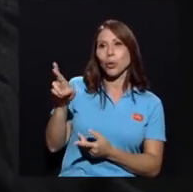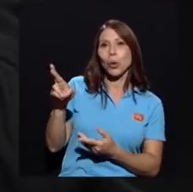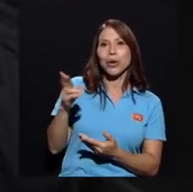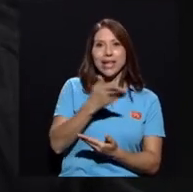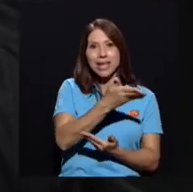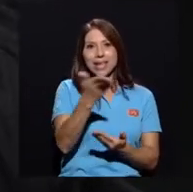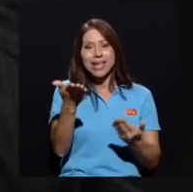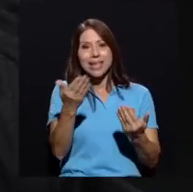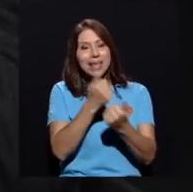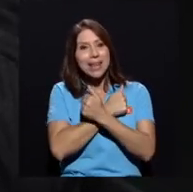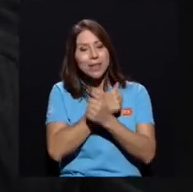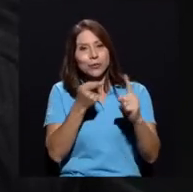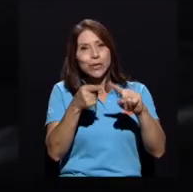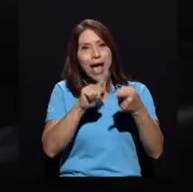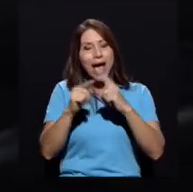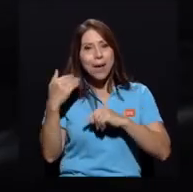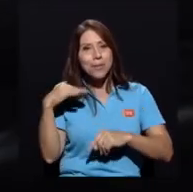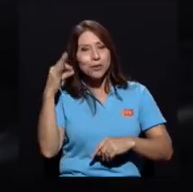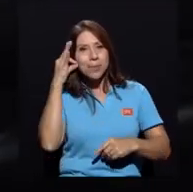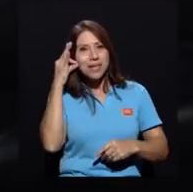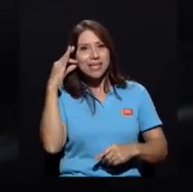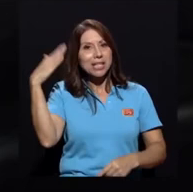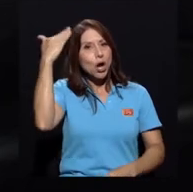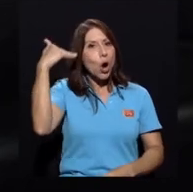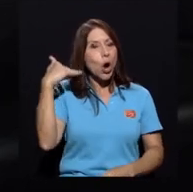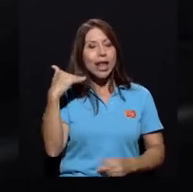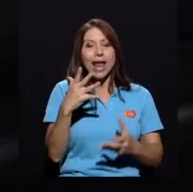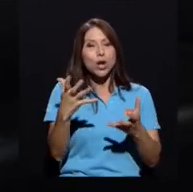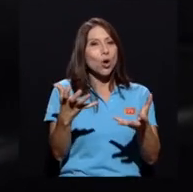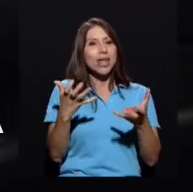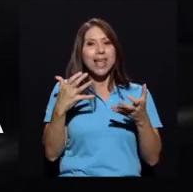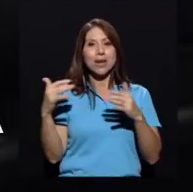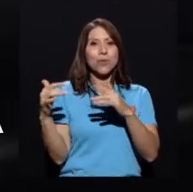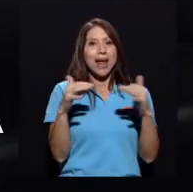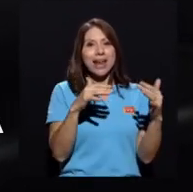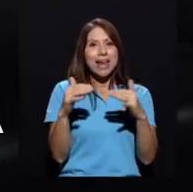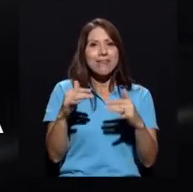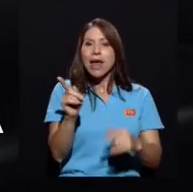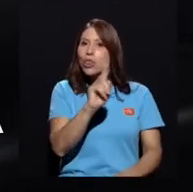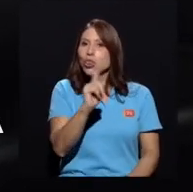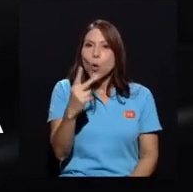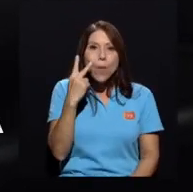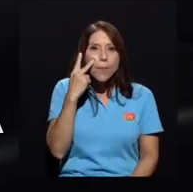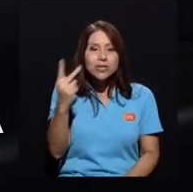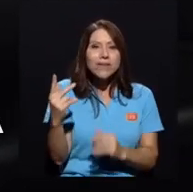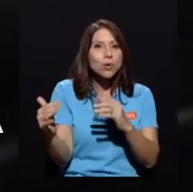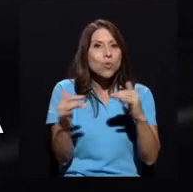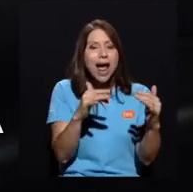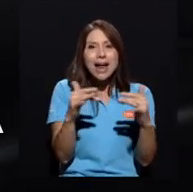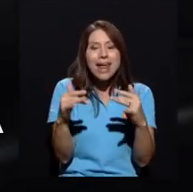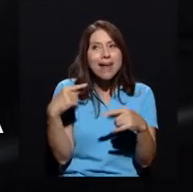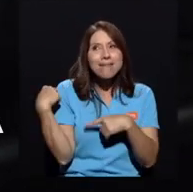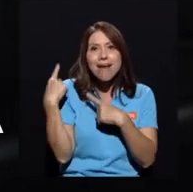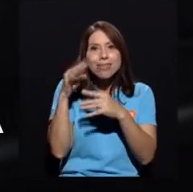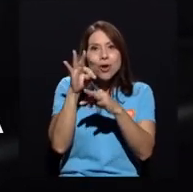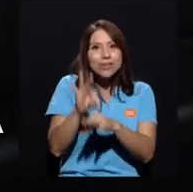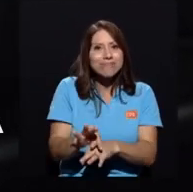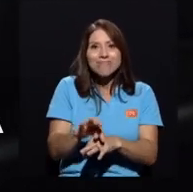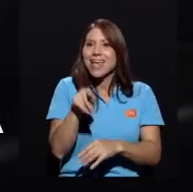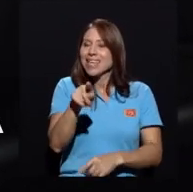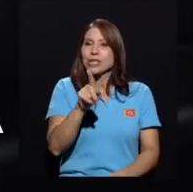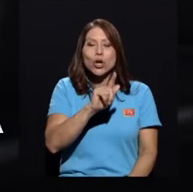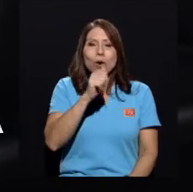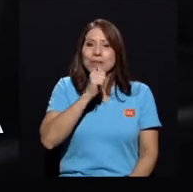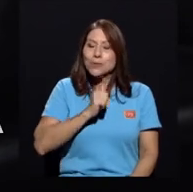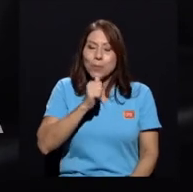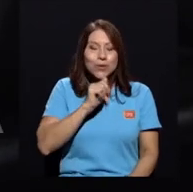amigos y amigas, Corea no quiere una guerra, ni vamos a ver una guerra convencional en el sentido, no la toleraría, no la